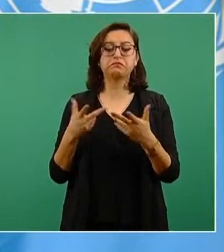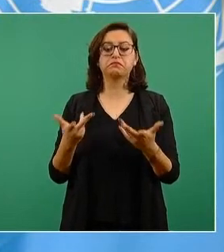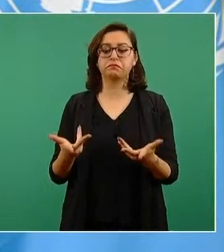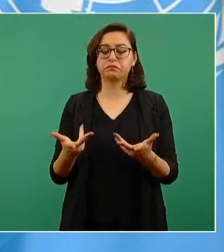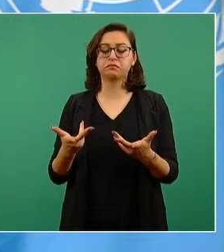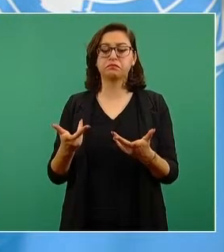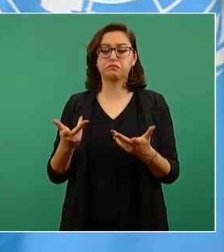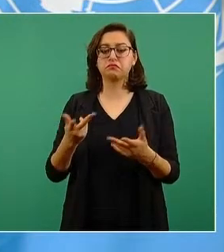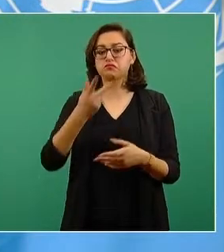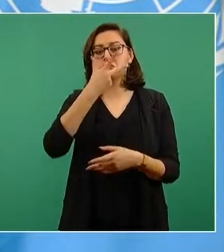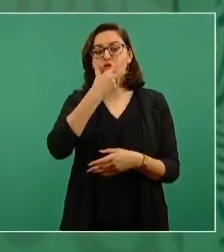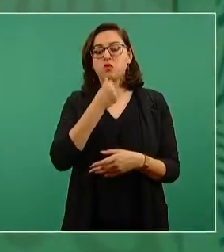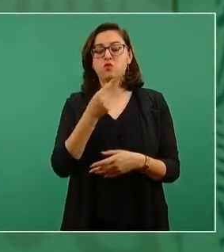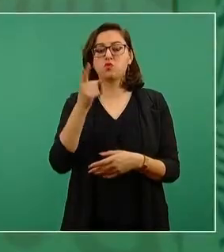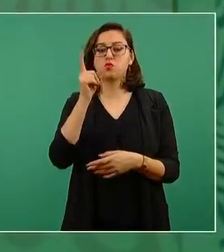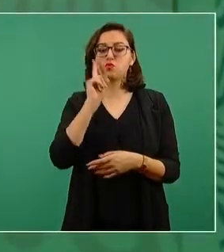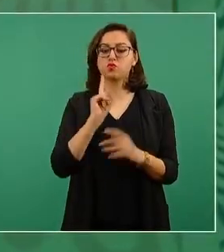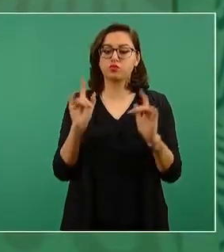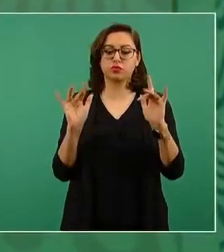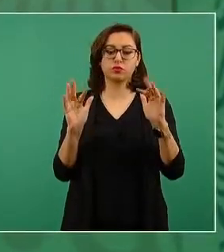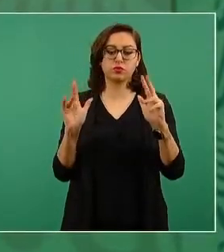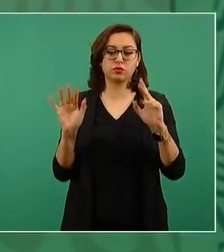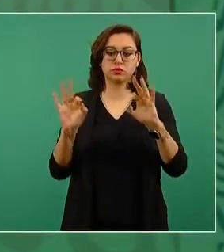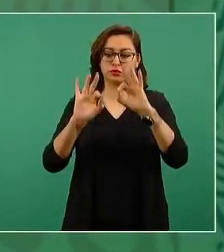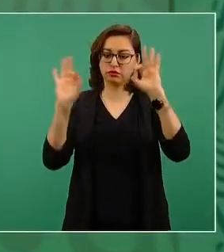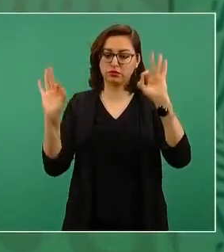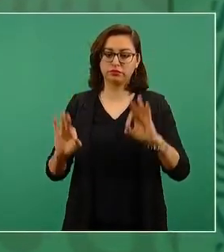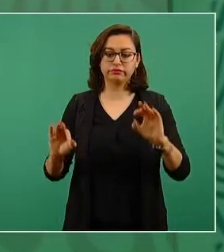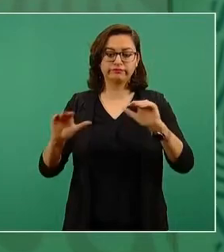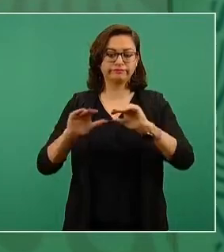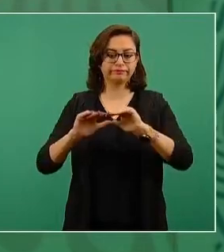haya igualdad de hombres y mujeres.